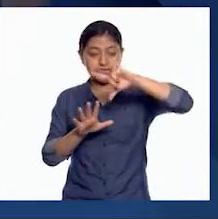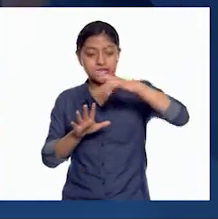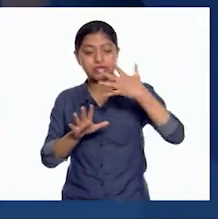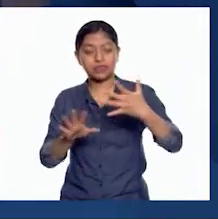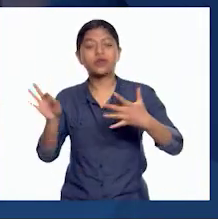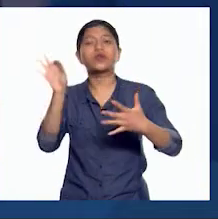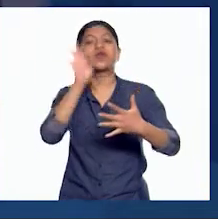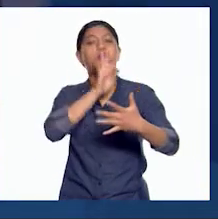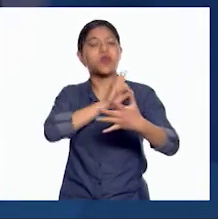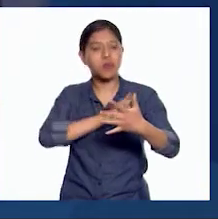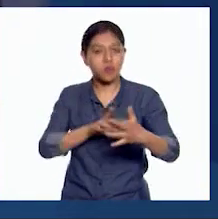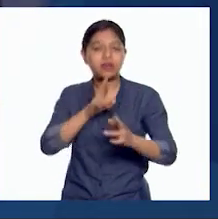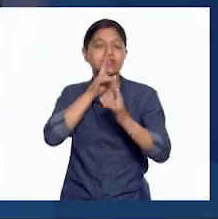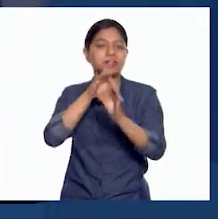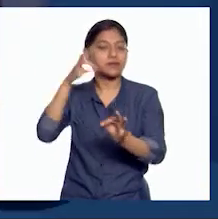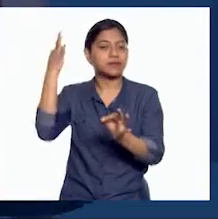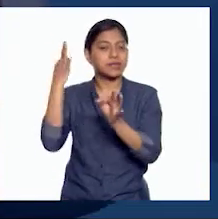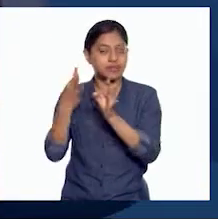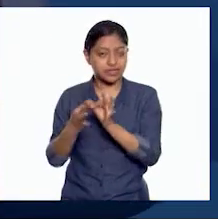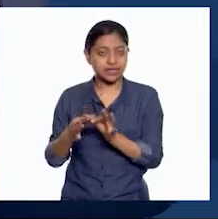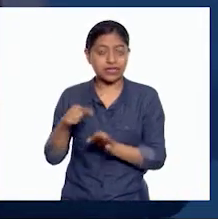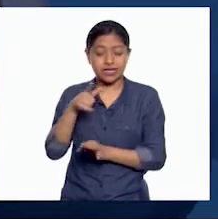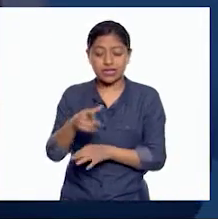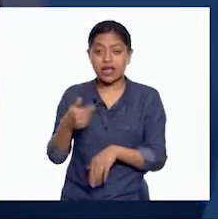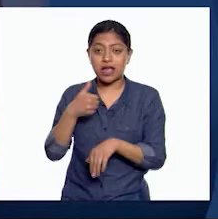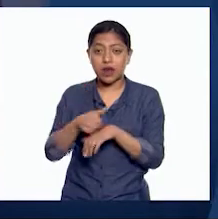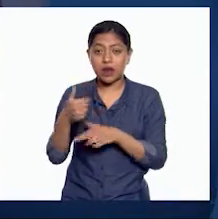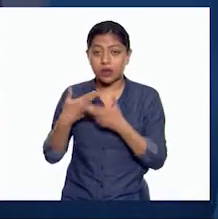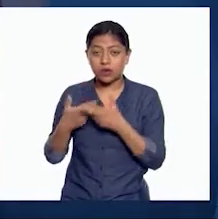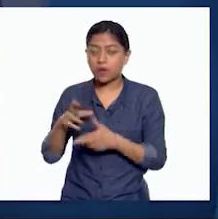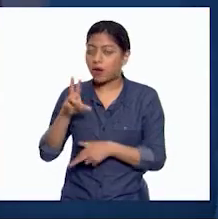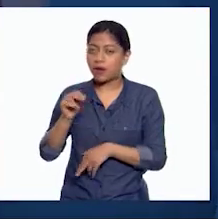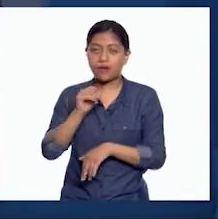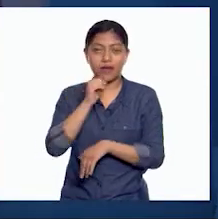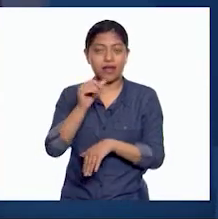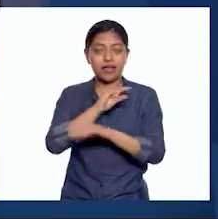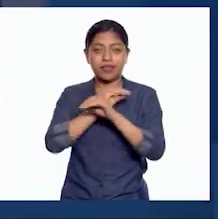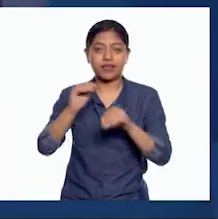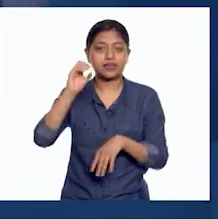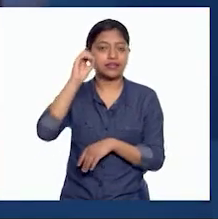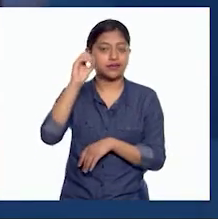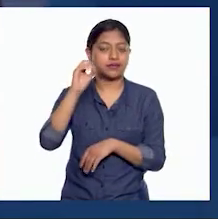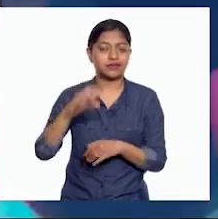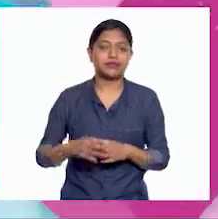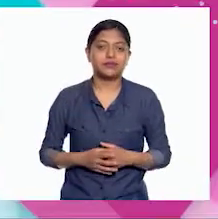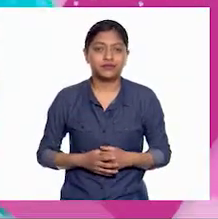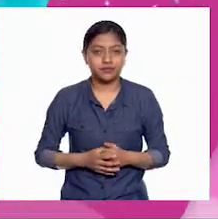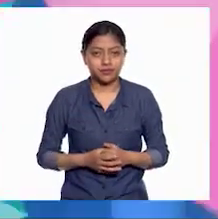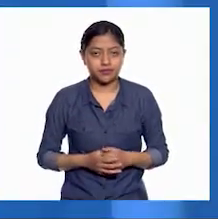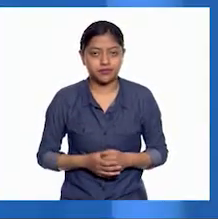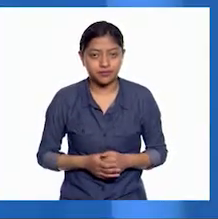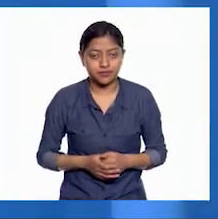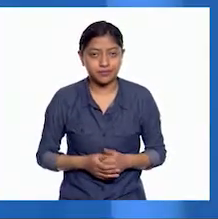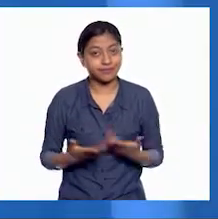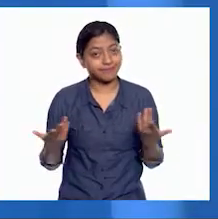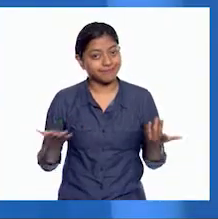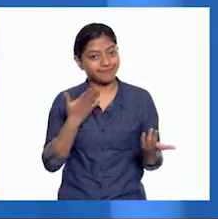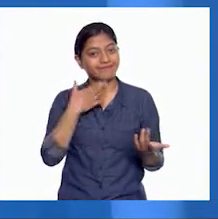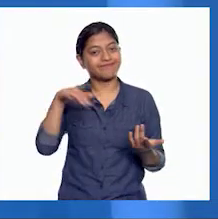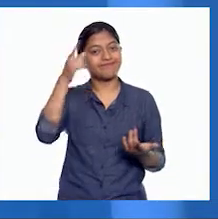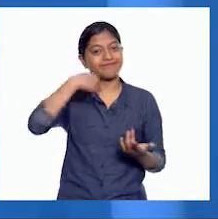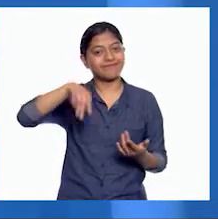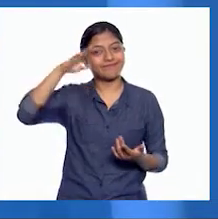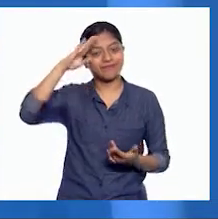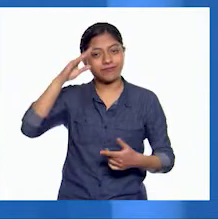5 nos da en el cociente un número exacto y en el residuo 0. Pensar en los